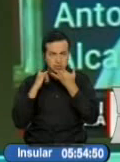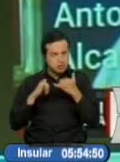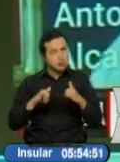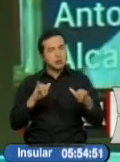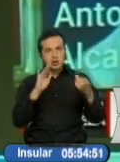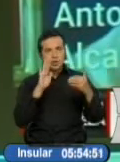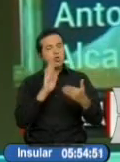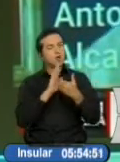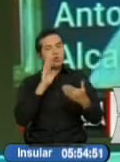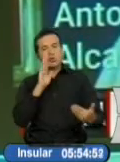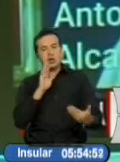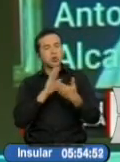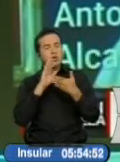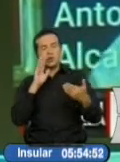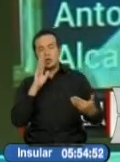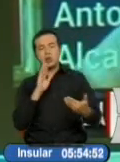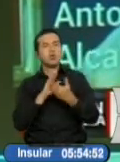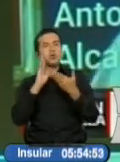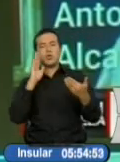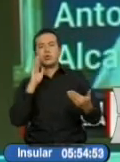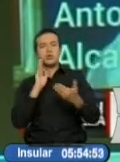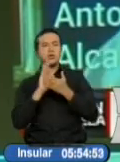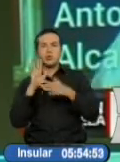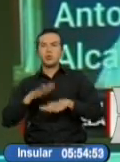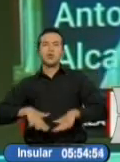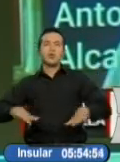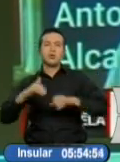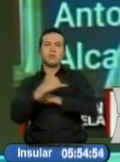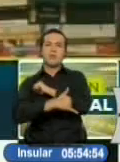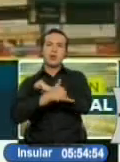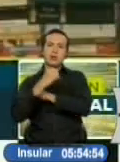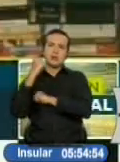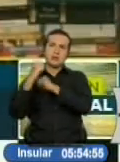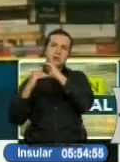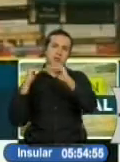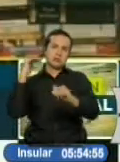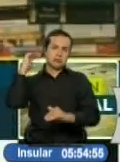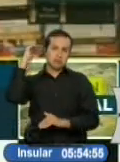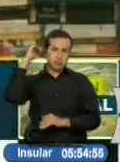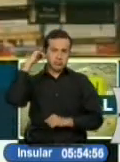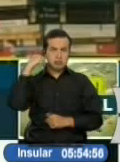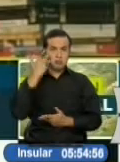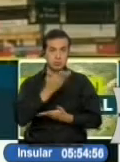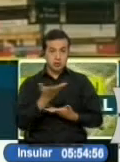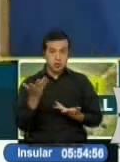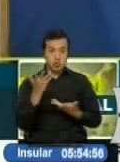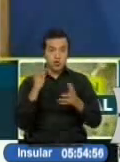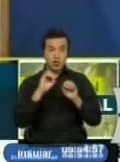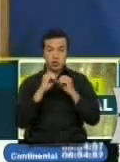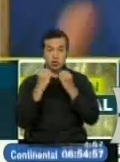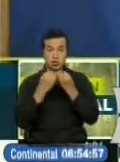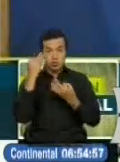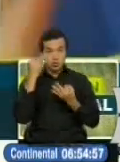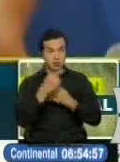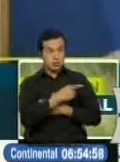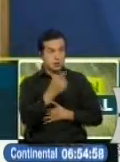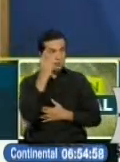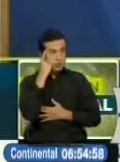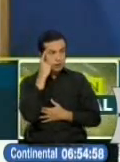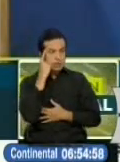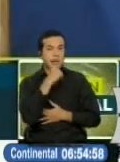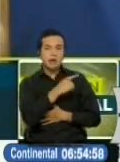golpeando, destruyendo nuestro Estado de Derecho. Algo que el organismo de justicia de ese país calificó